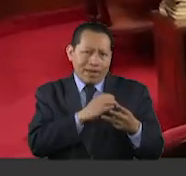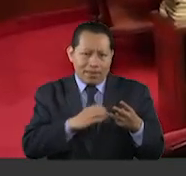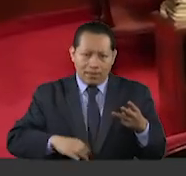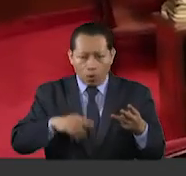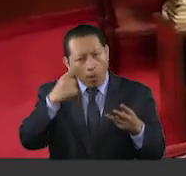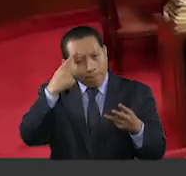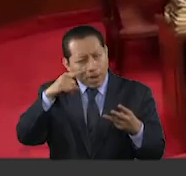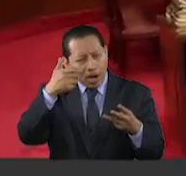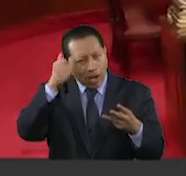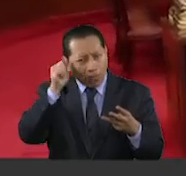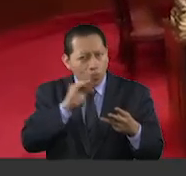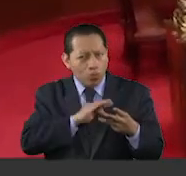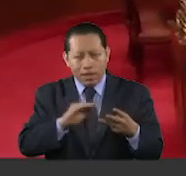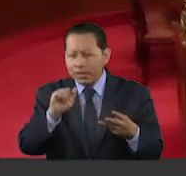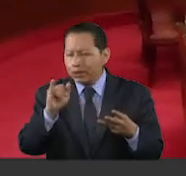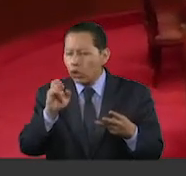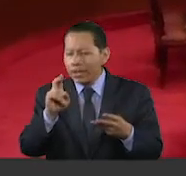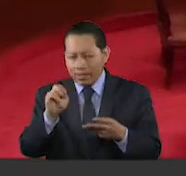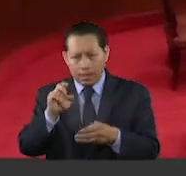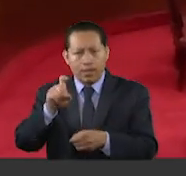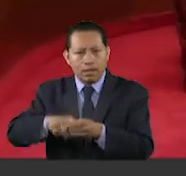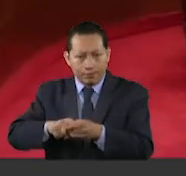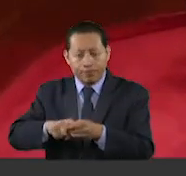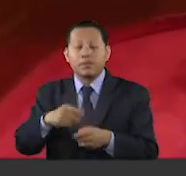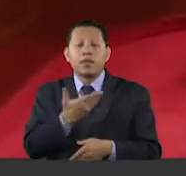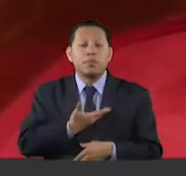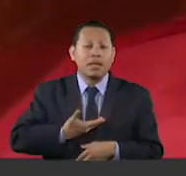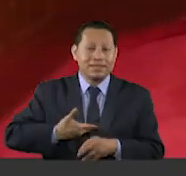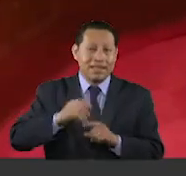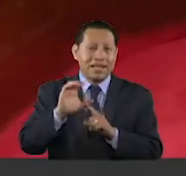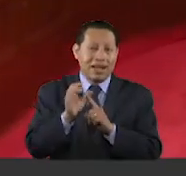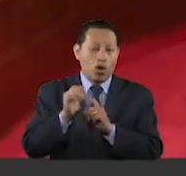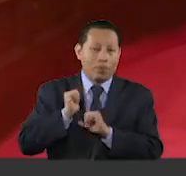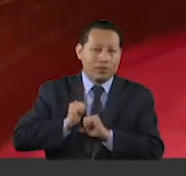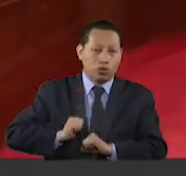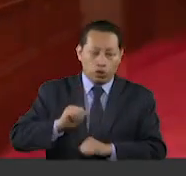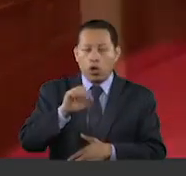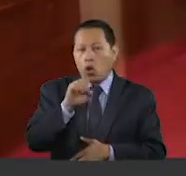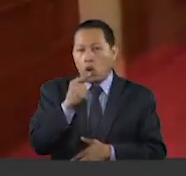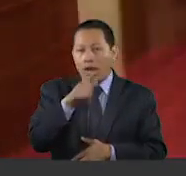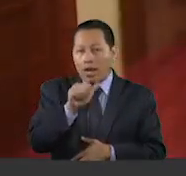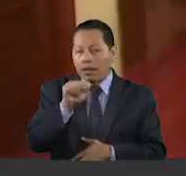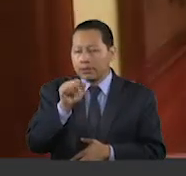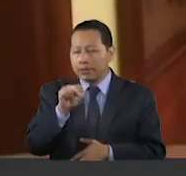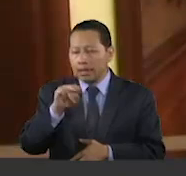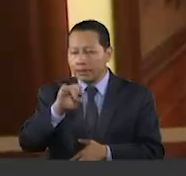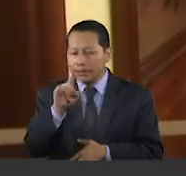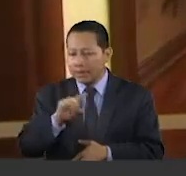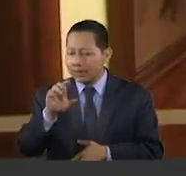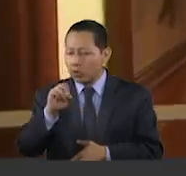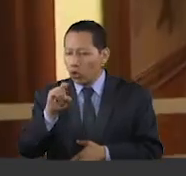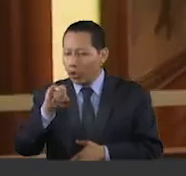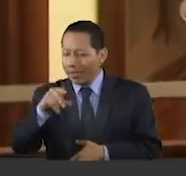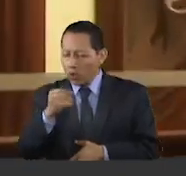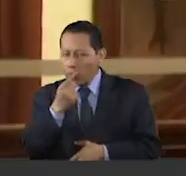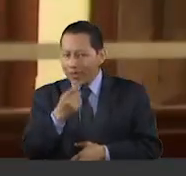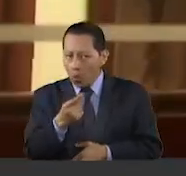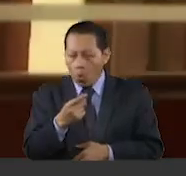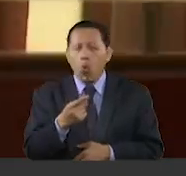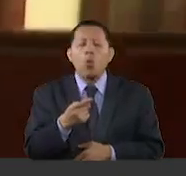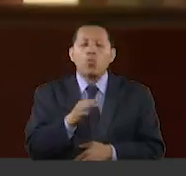corte de justicia de la nación la presidenta de la comisión la senadora Olga Sánchez Cordero dio cuenta de la del dictamen en